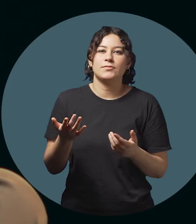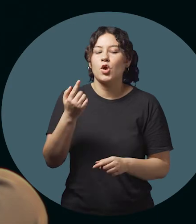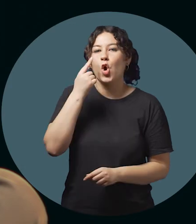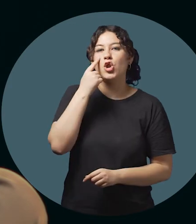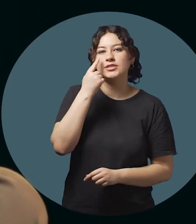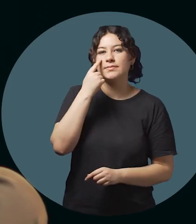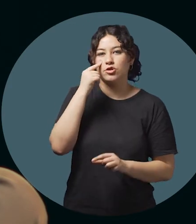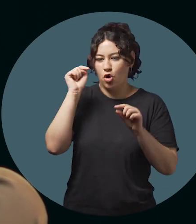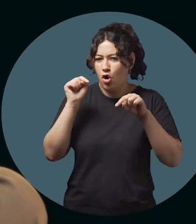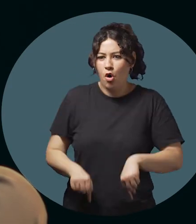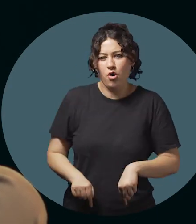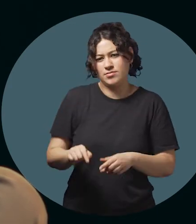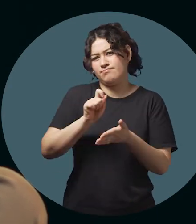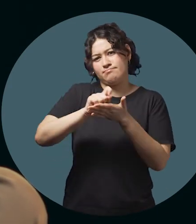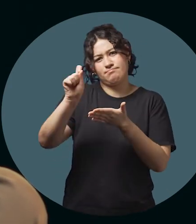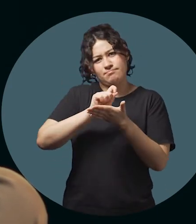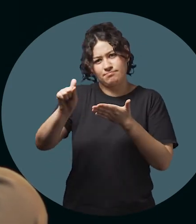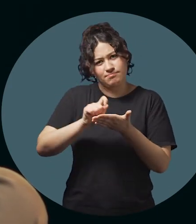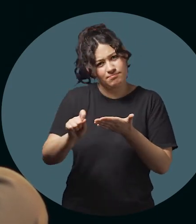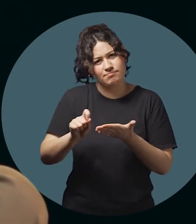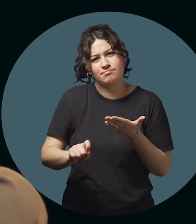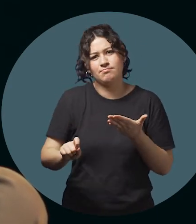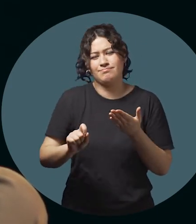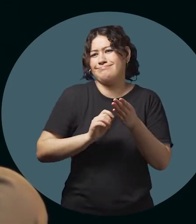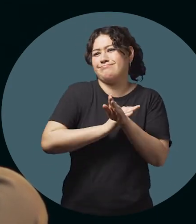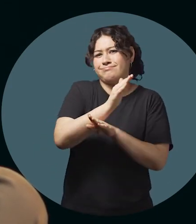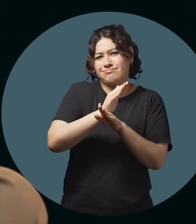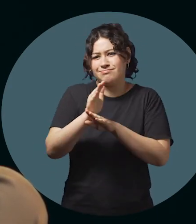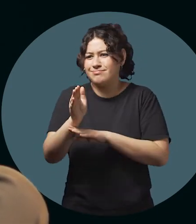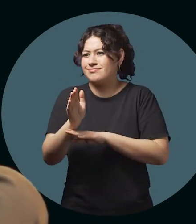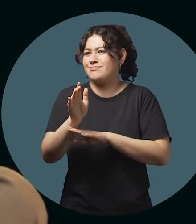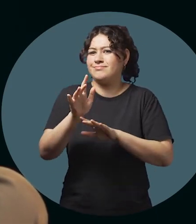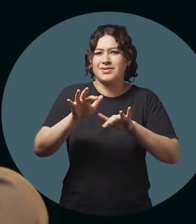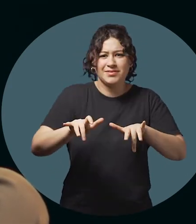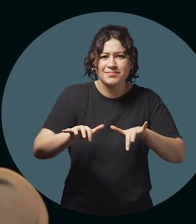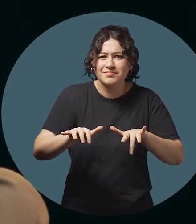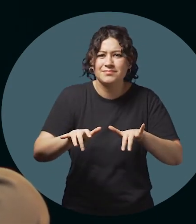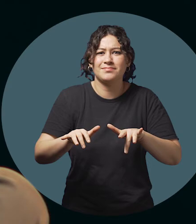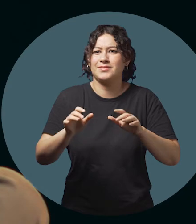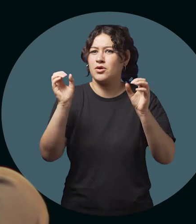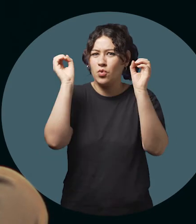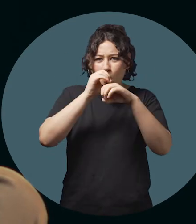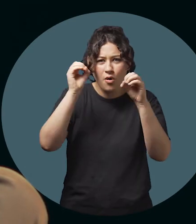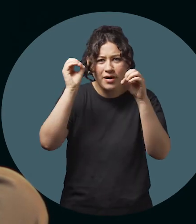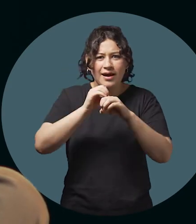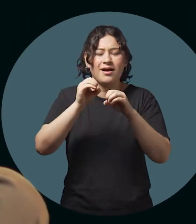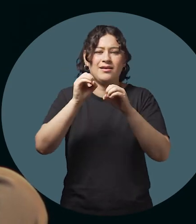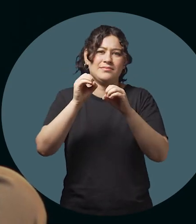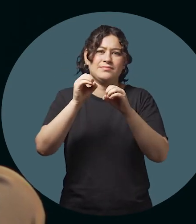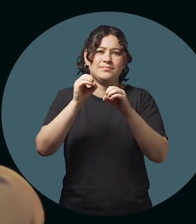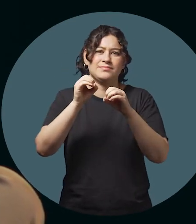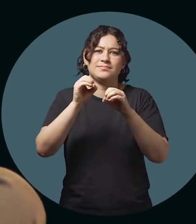El conocimiento hoy está escrito, se logra informáticamente, se logra en Google, se